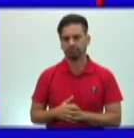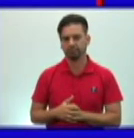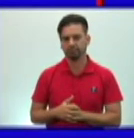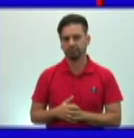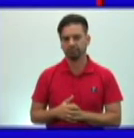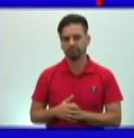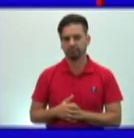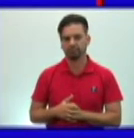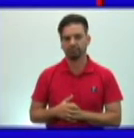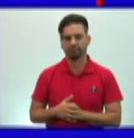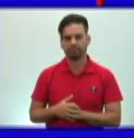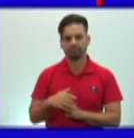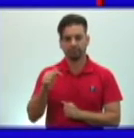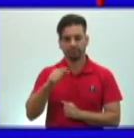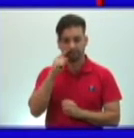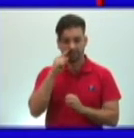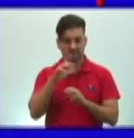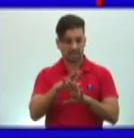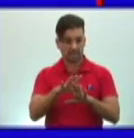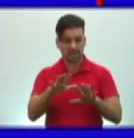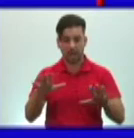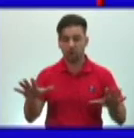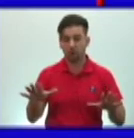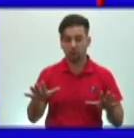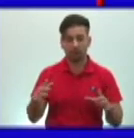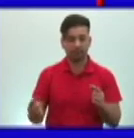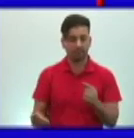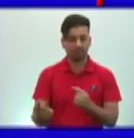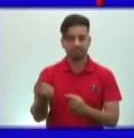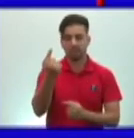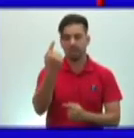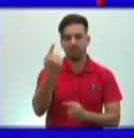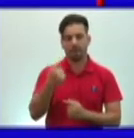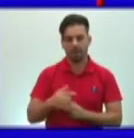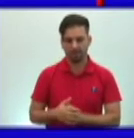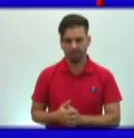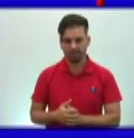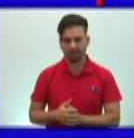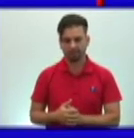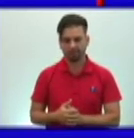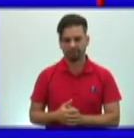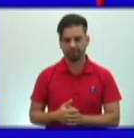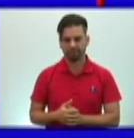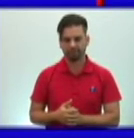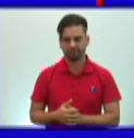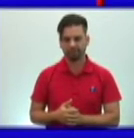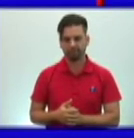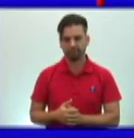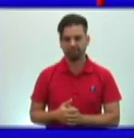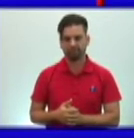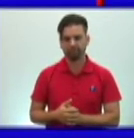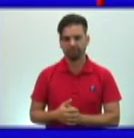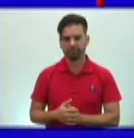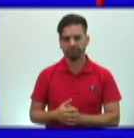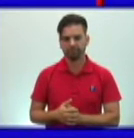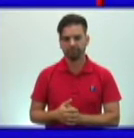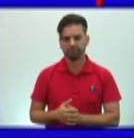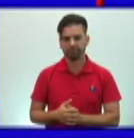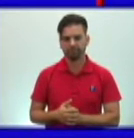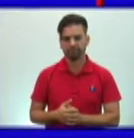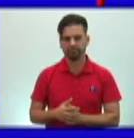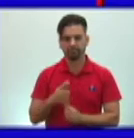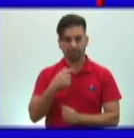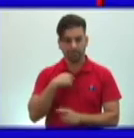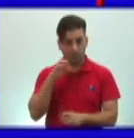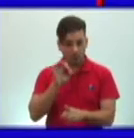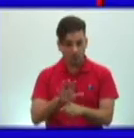la naturaleza es lo primario, figuraban en las diversas escuelas del materialismo. Es decir, si yo parto